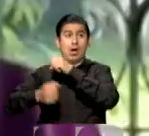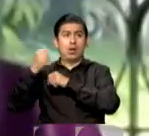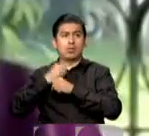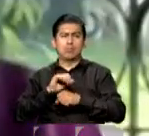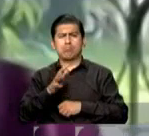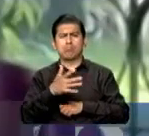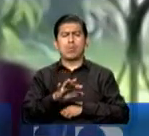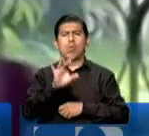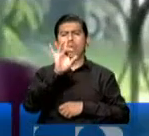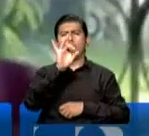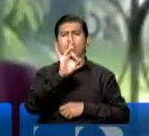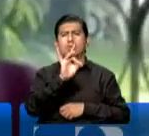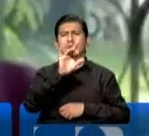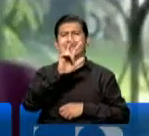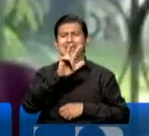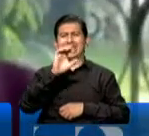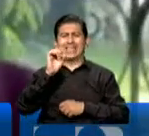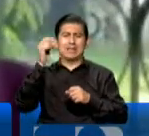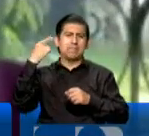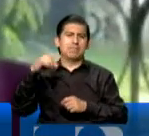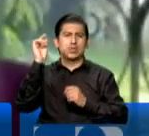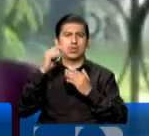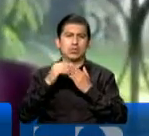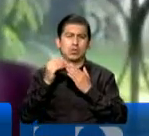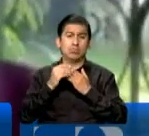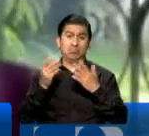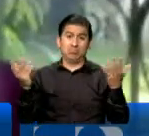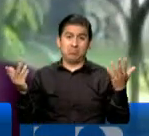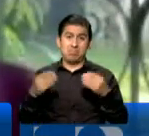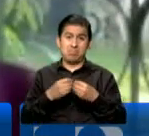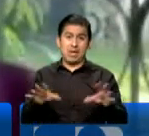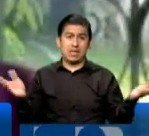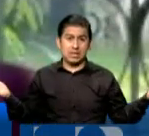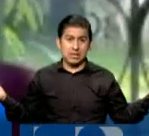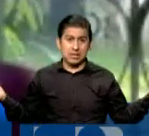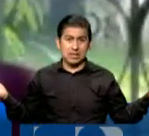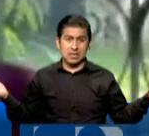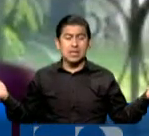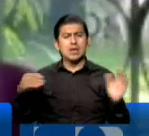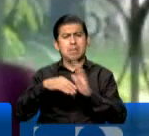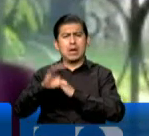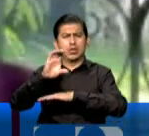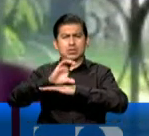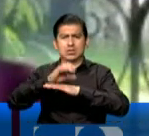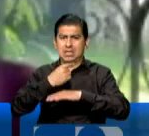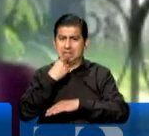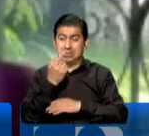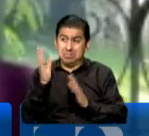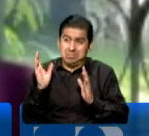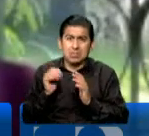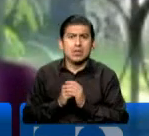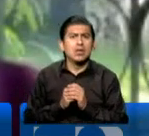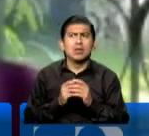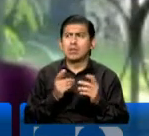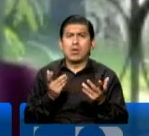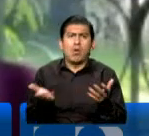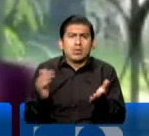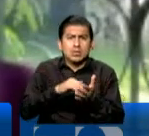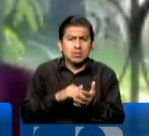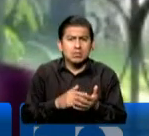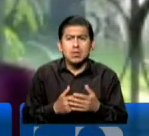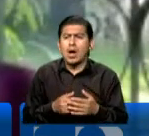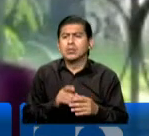de 830 millones de dólares, según datos del Banco Central, situación que no puede